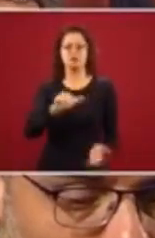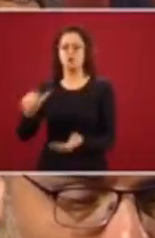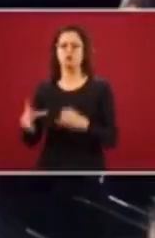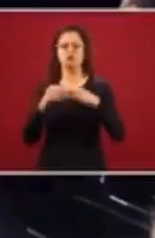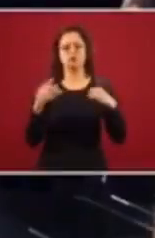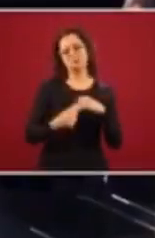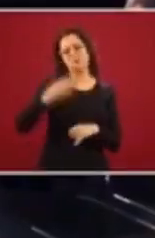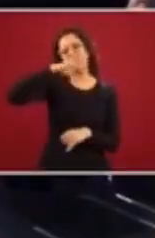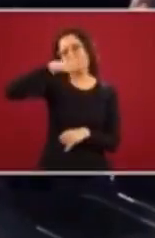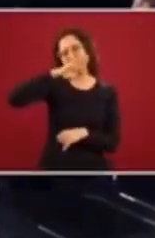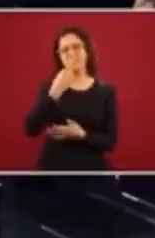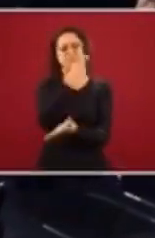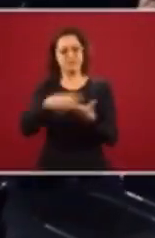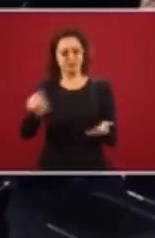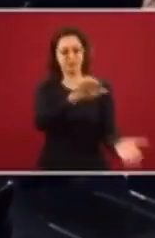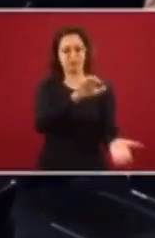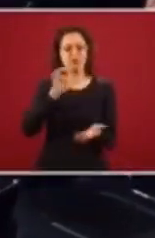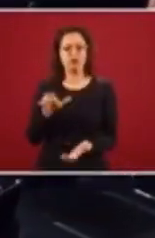por esta dependencia